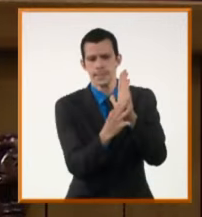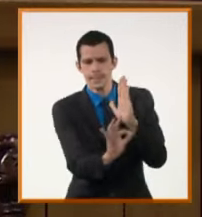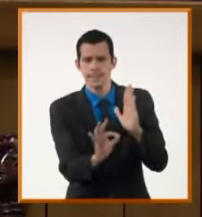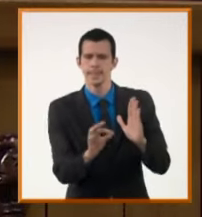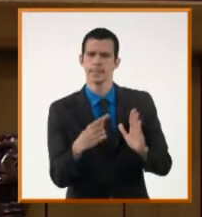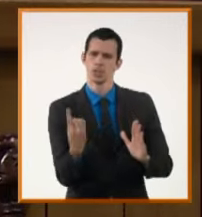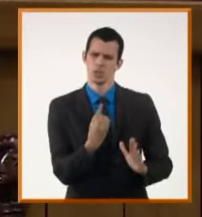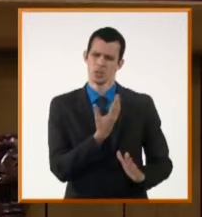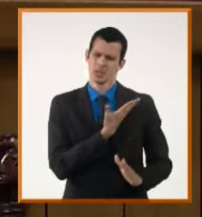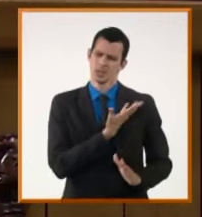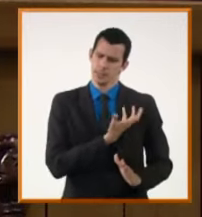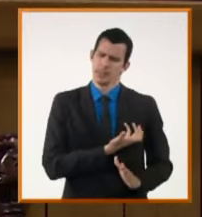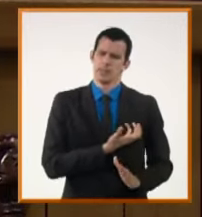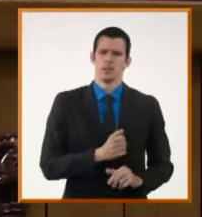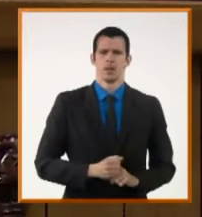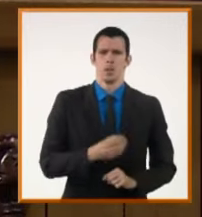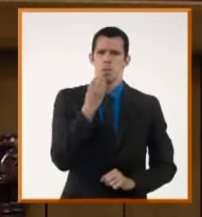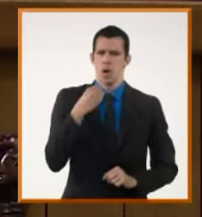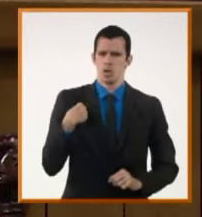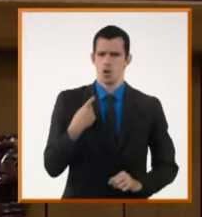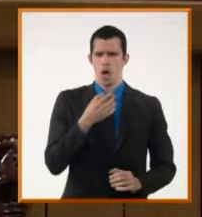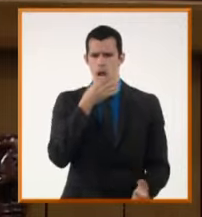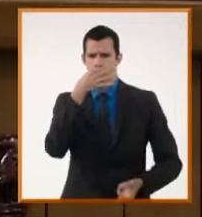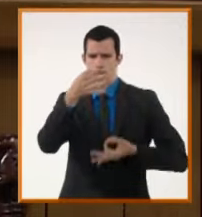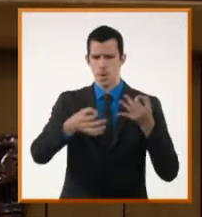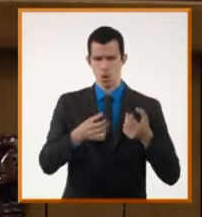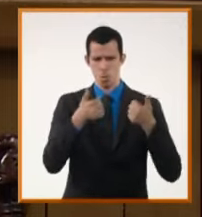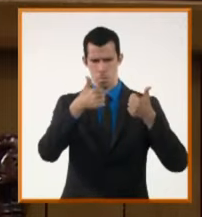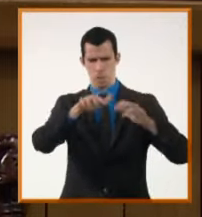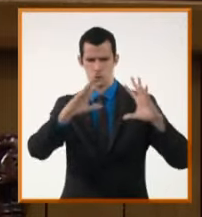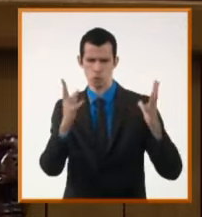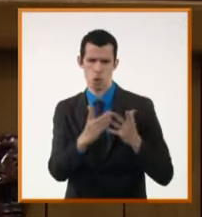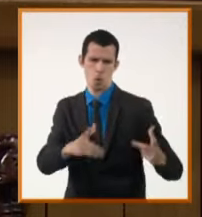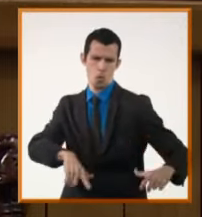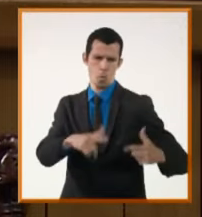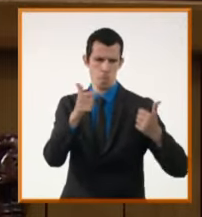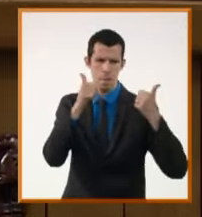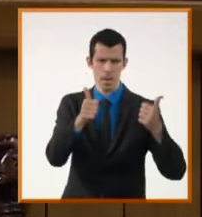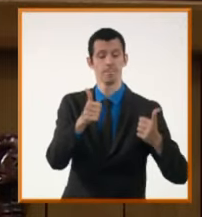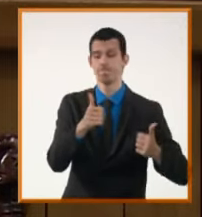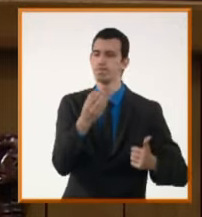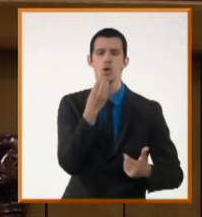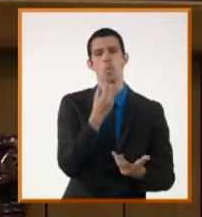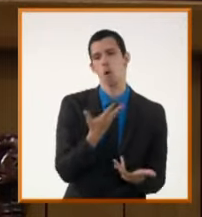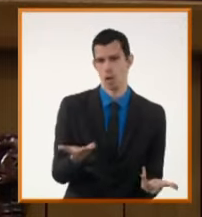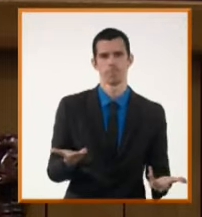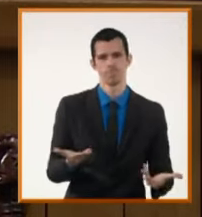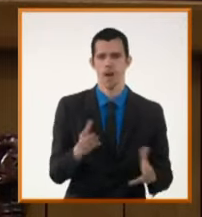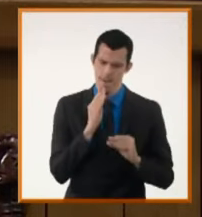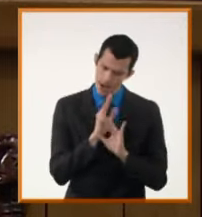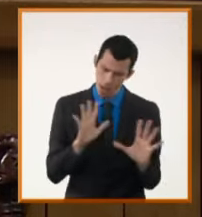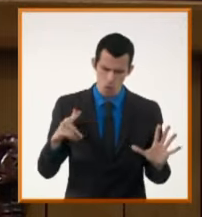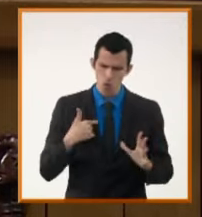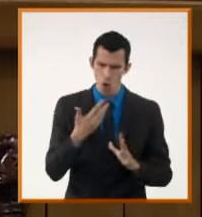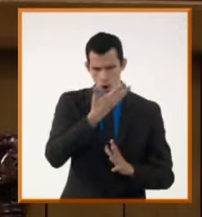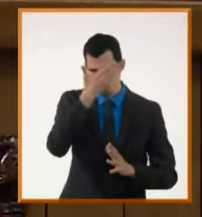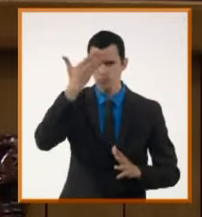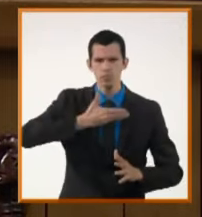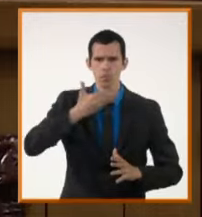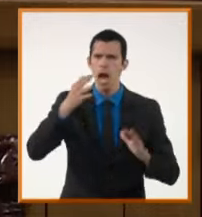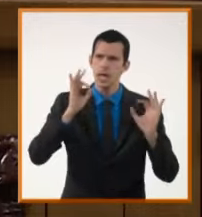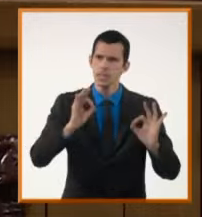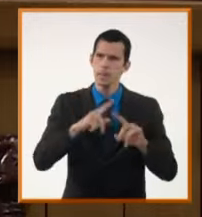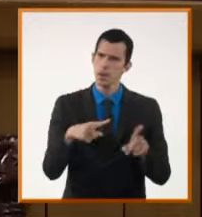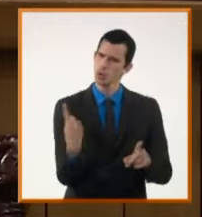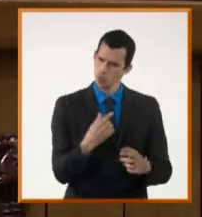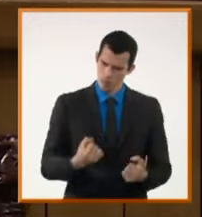también el compromiso y la seguridad de que estamos en condiciones, tenemos fuerza, tenemos espíritu